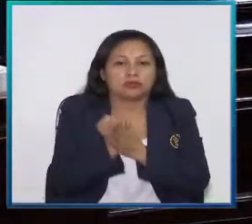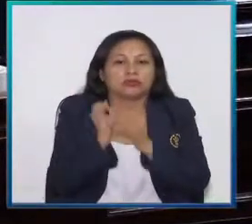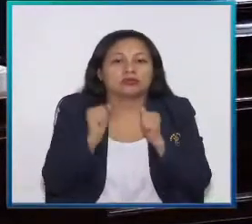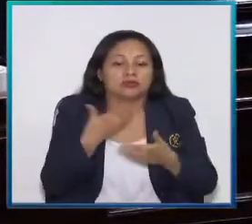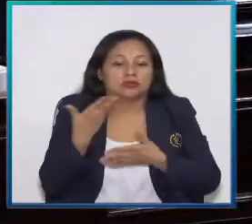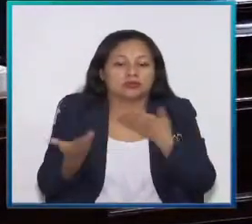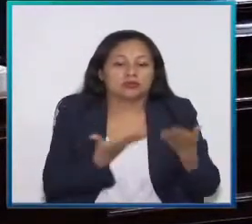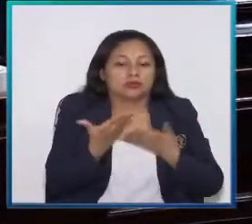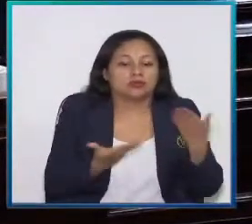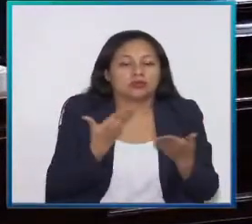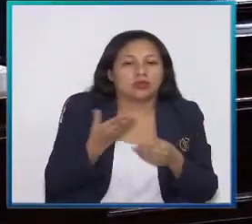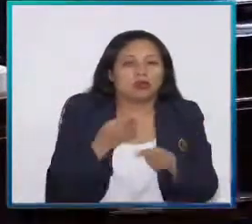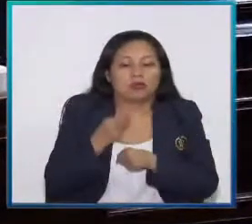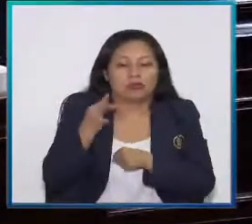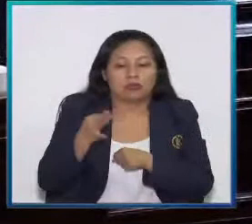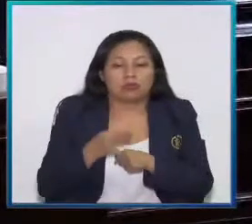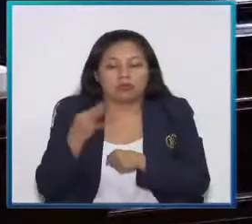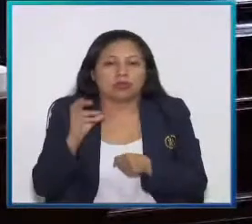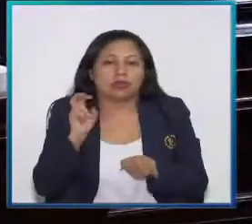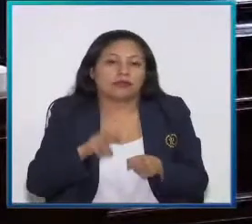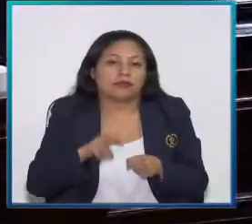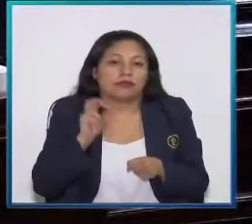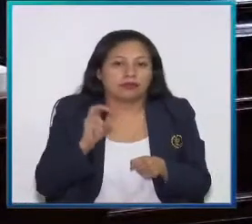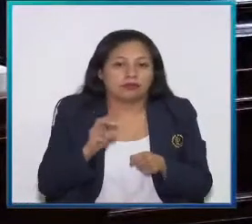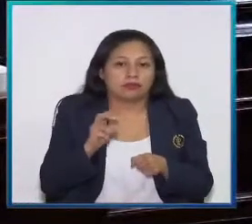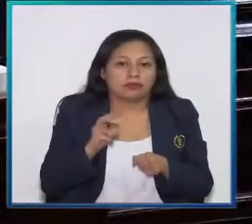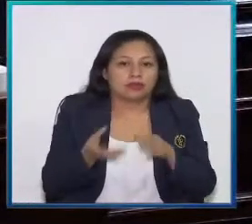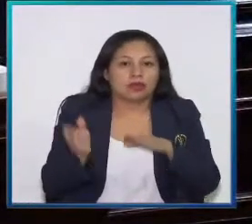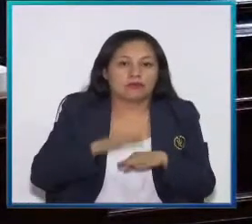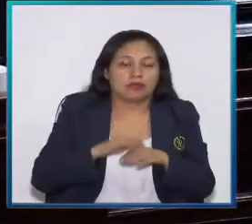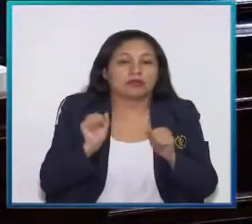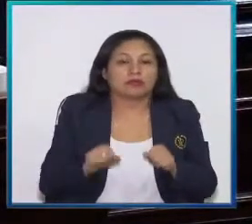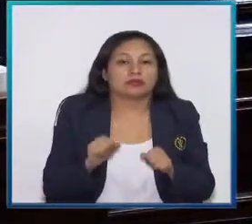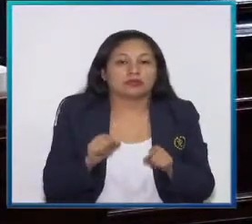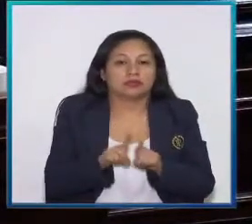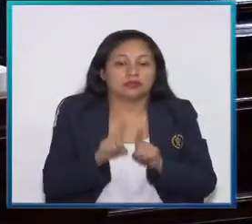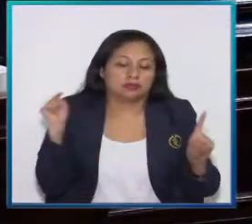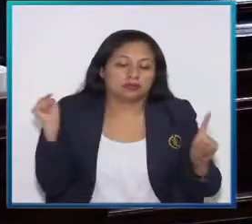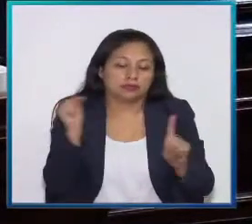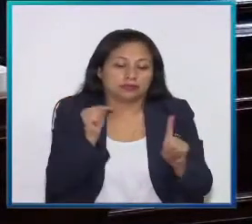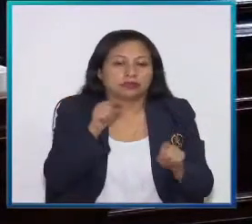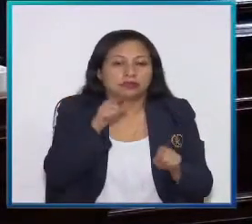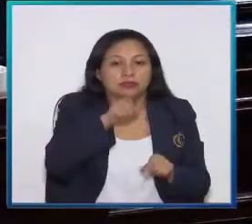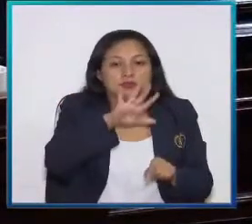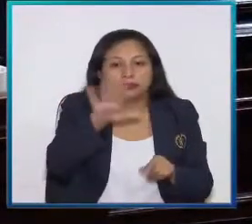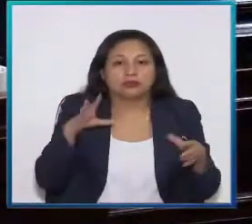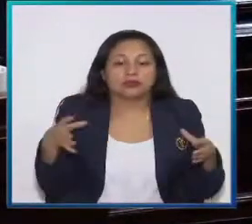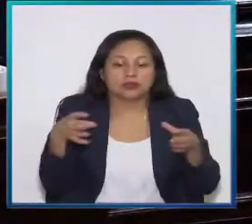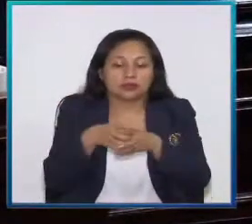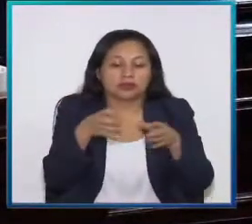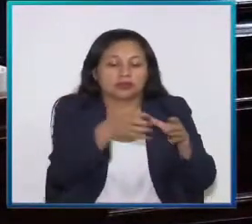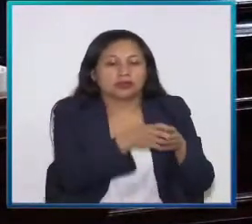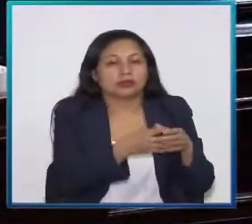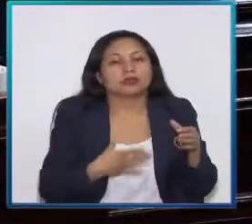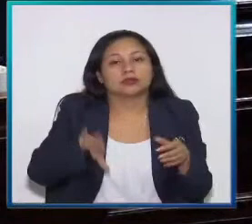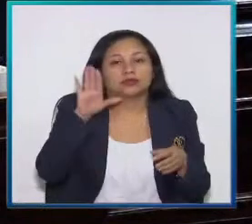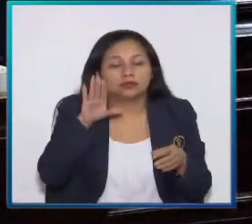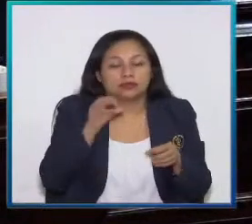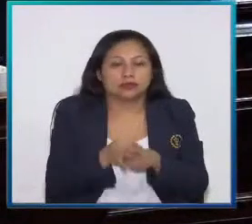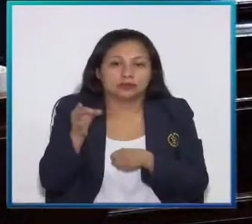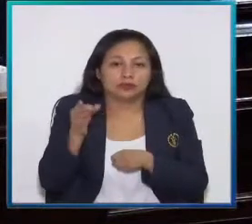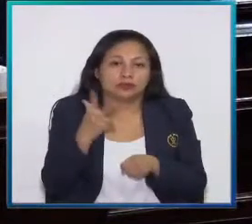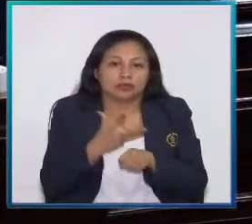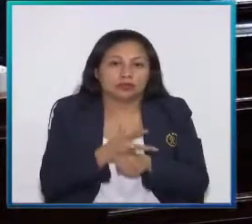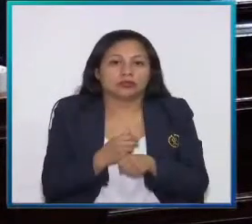al servicio del pueblo y las necesidades de las mayorías. El reto es de ustedes, comisionados, cúmplanle al pueblo